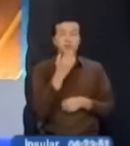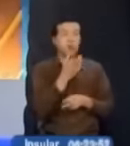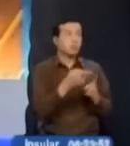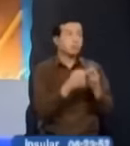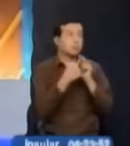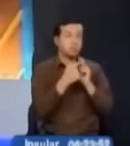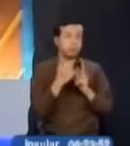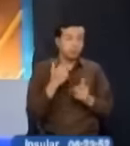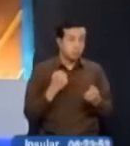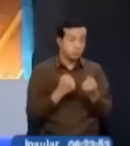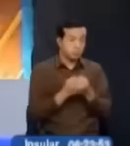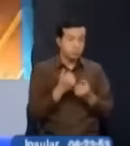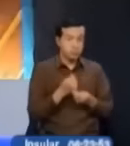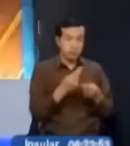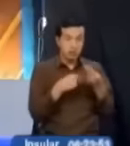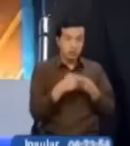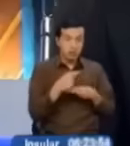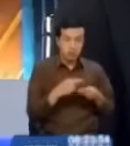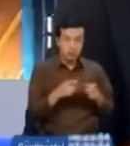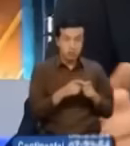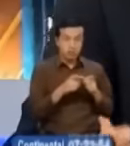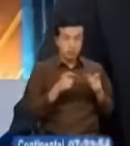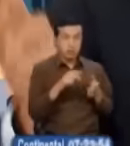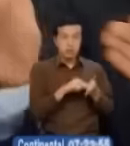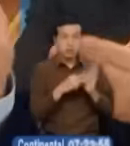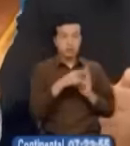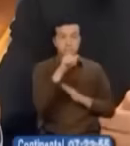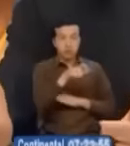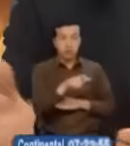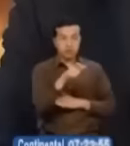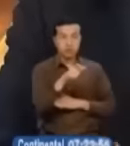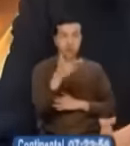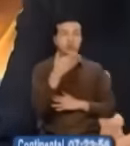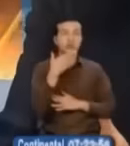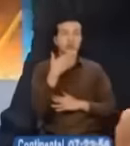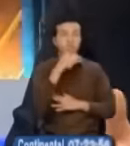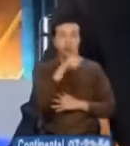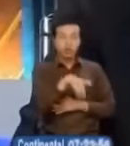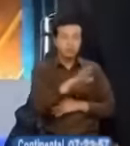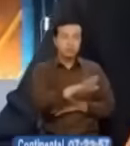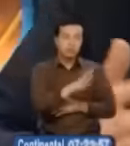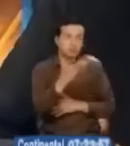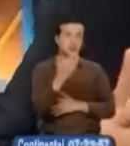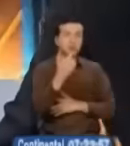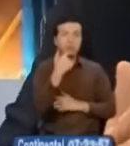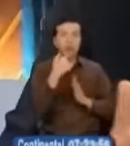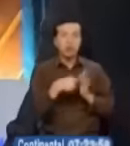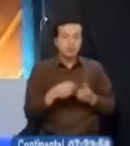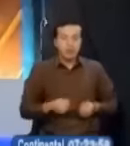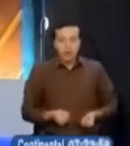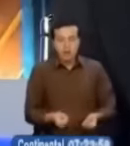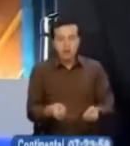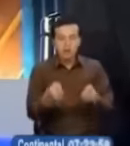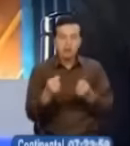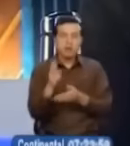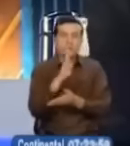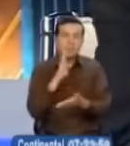a ese emprendimiento de subsistencia, que es el señor del charol, el señor de pronto de una carretilla en un